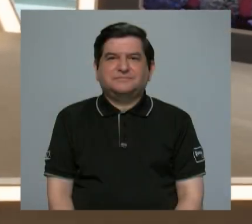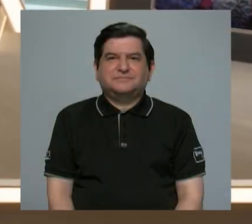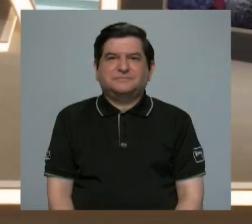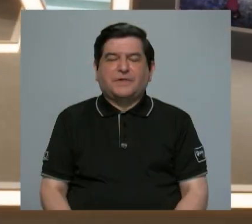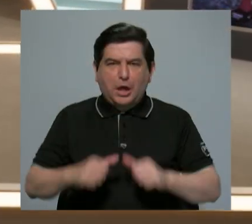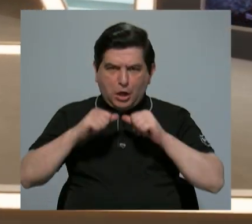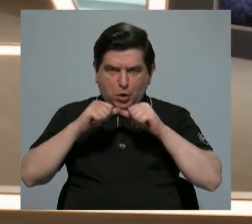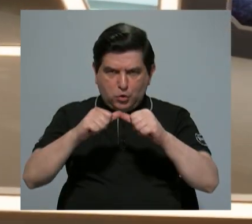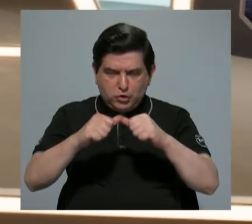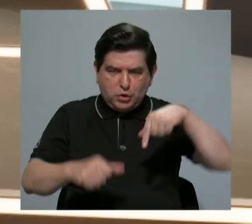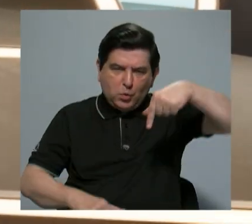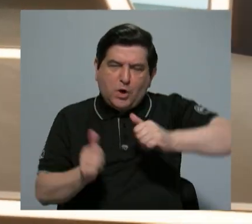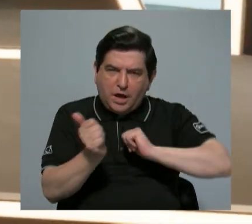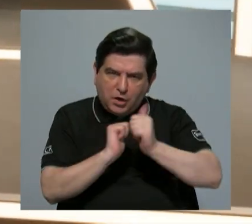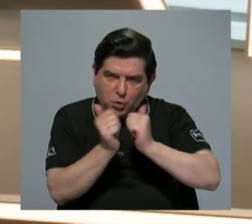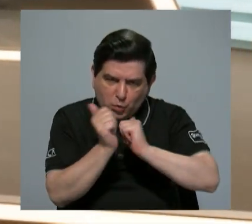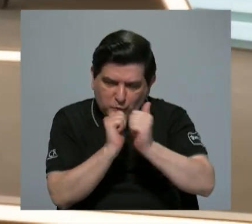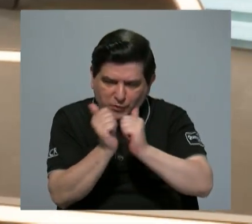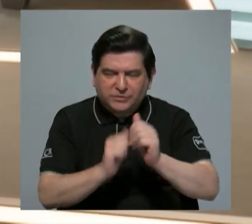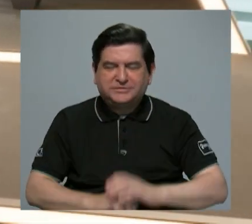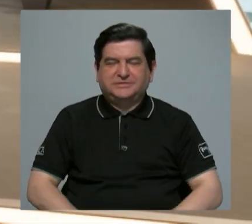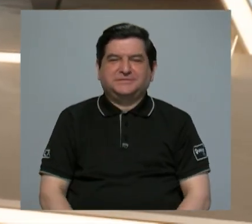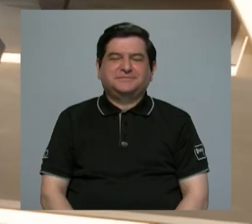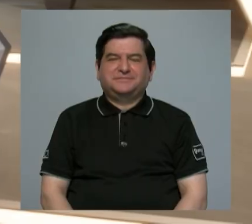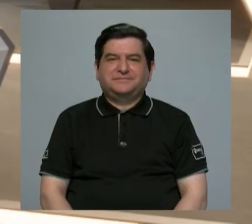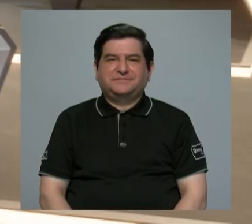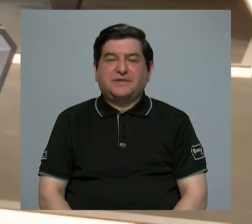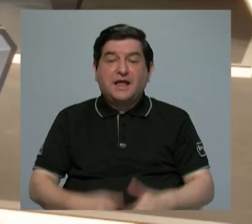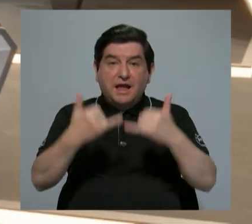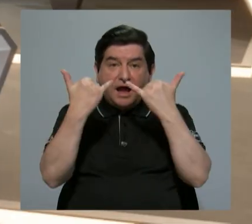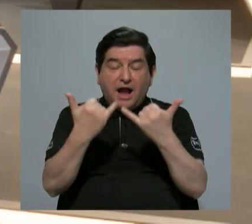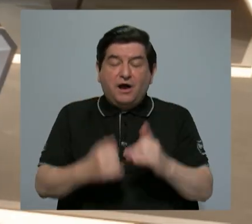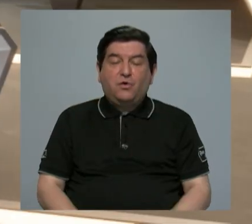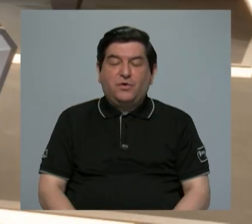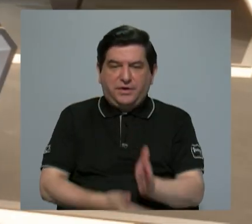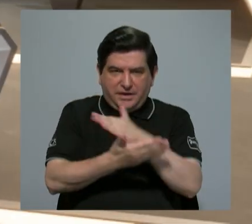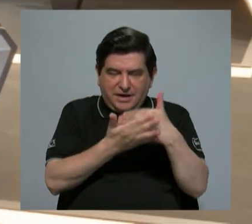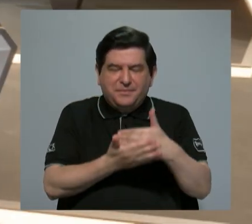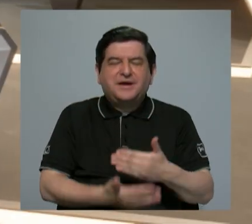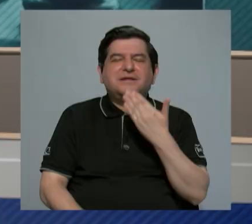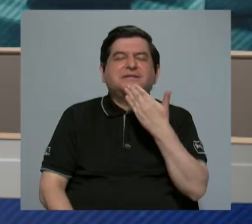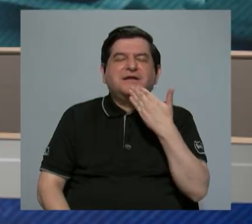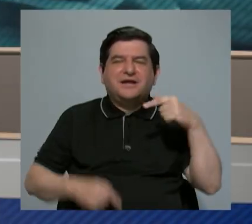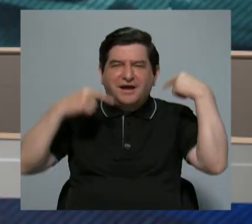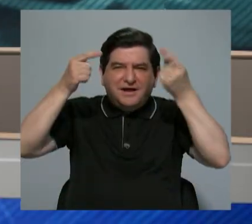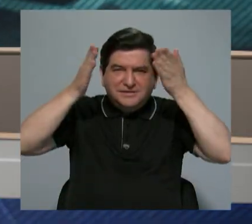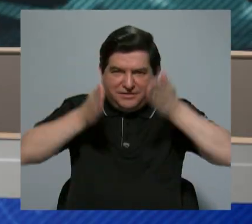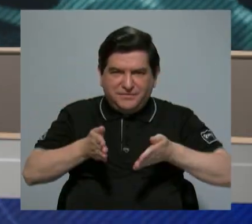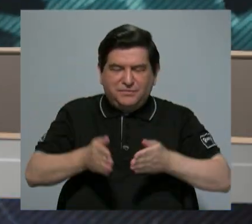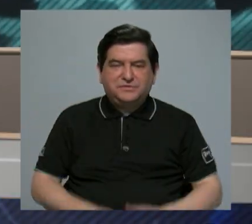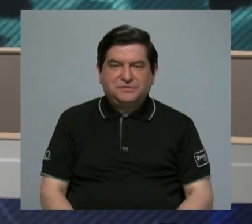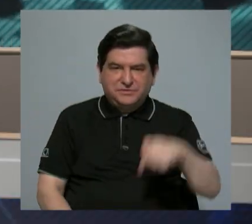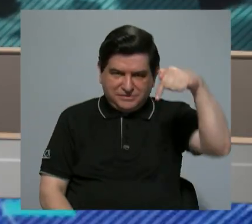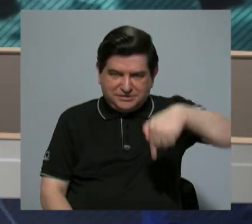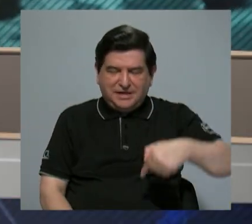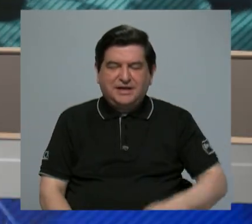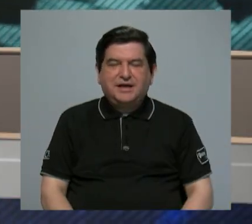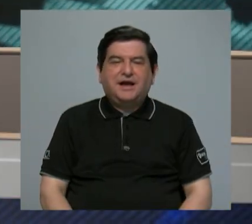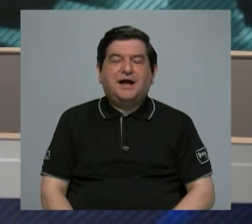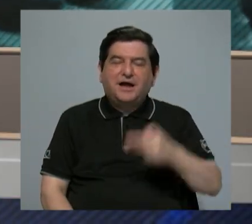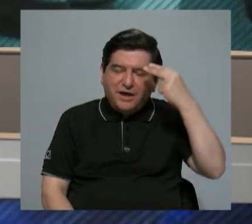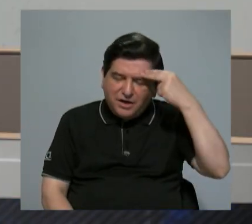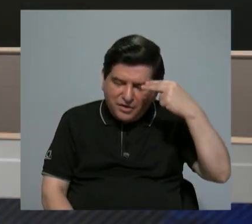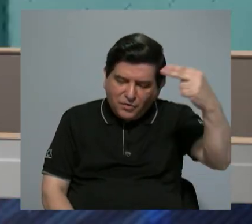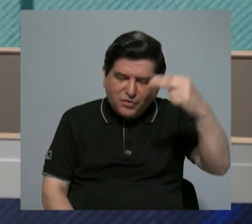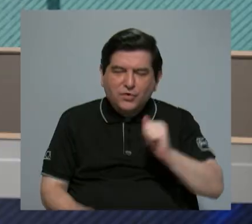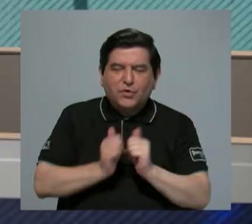Estamos de regreso en Q Deportes, la revista, y vamos ahora a nuestra sección Gracias Leyendas. Esta sección que le brindamos como homenaje